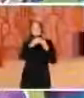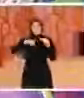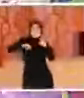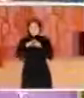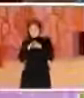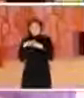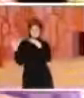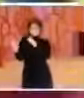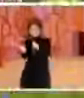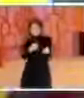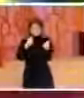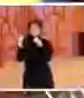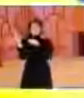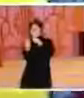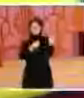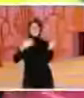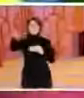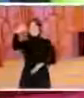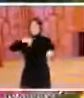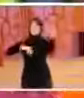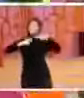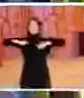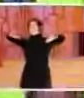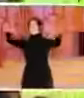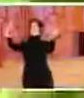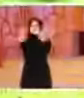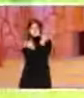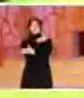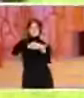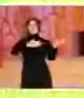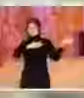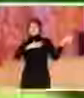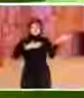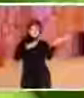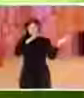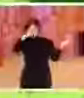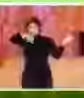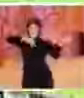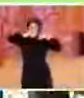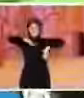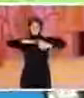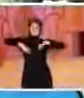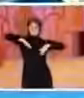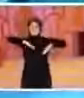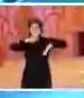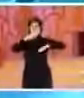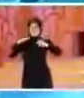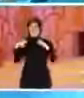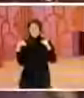y con mucho sabor que bailen todas las aficiones que llega a la fiesta de los